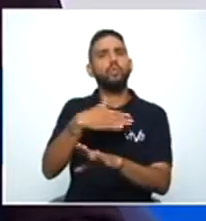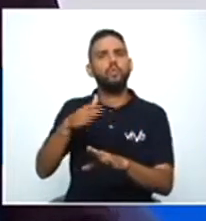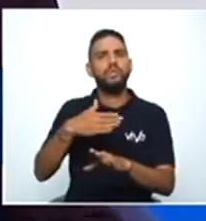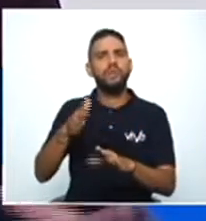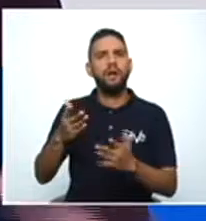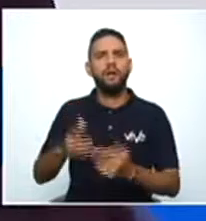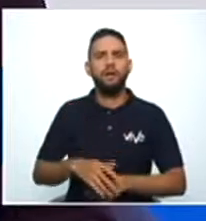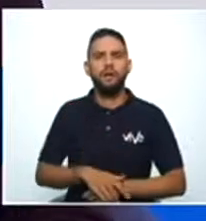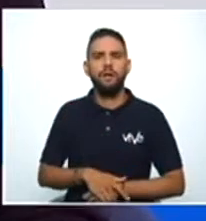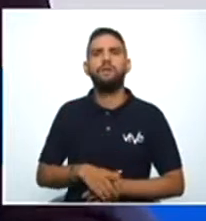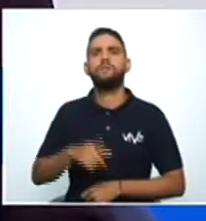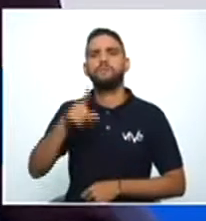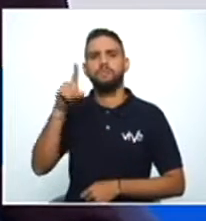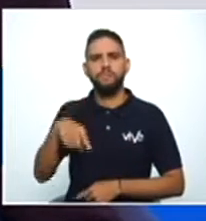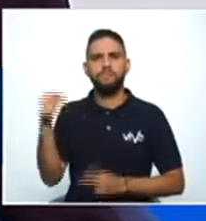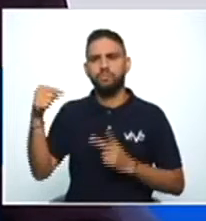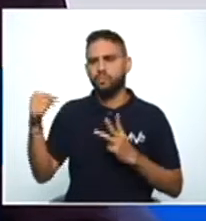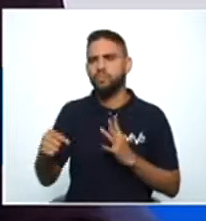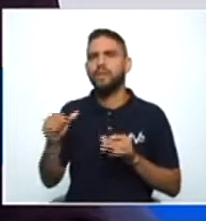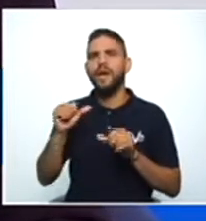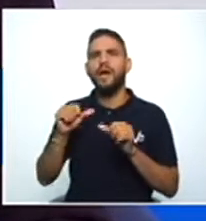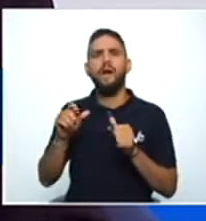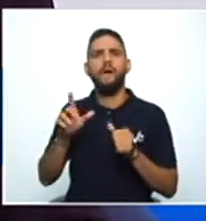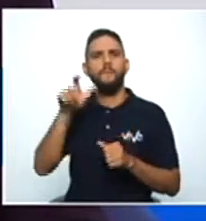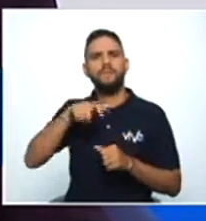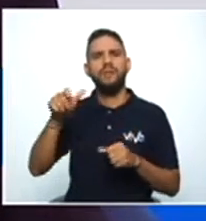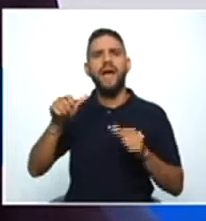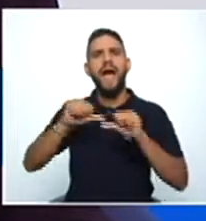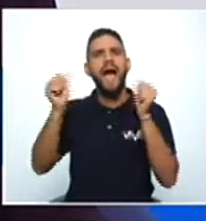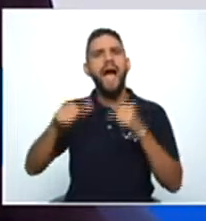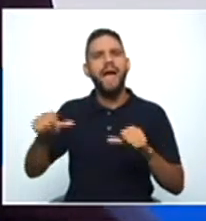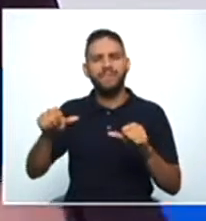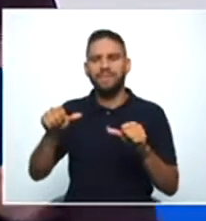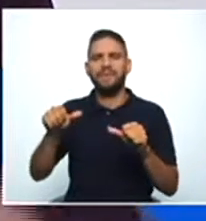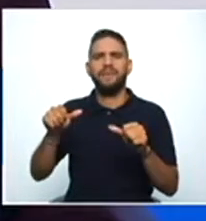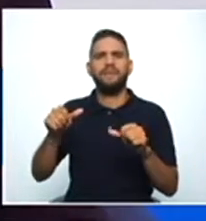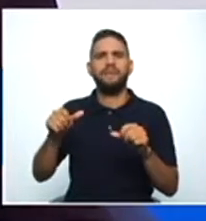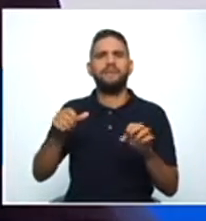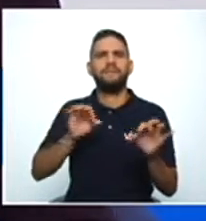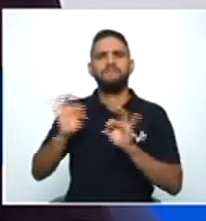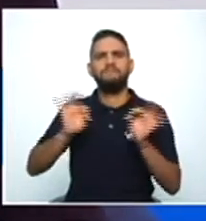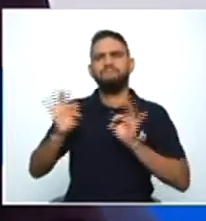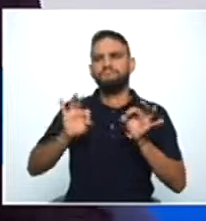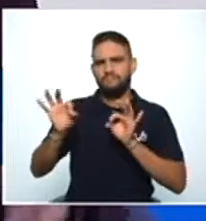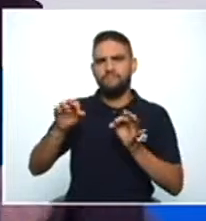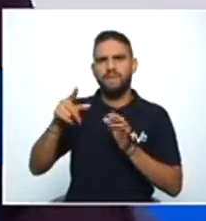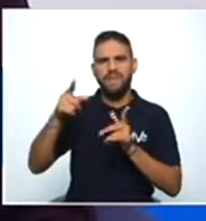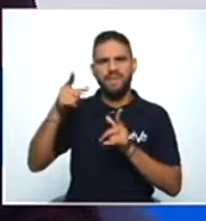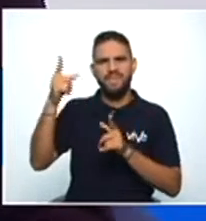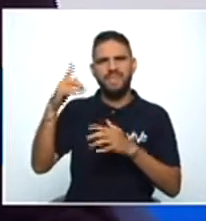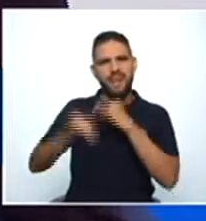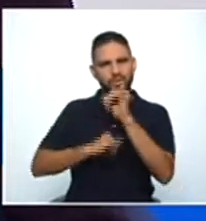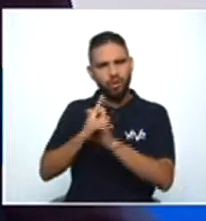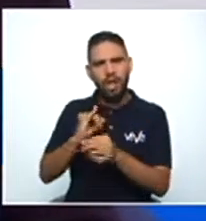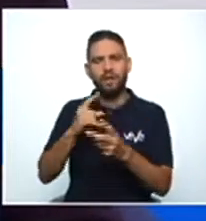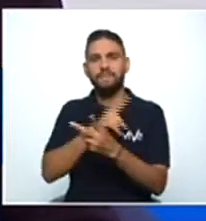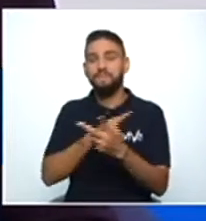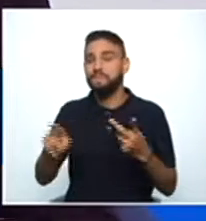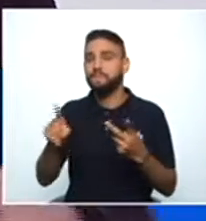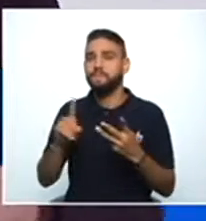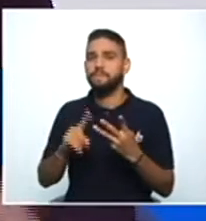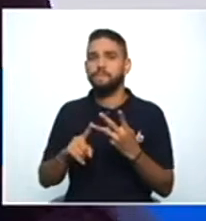que tiene presencia de varias artistas internacionales el concierto se llama voces por la revolución asimismo también tenemos el